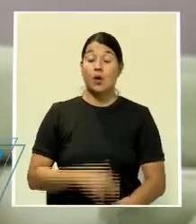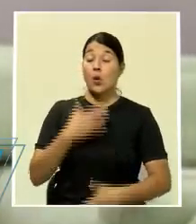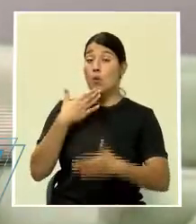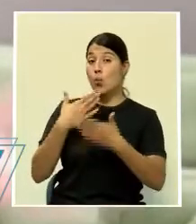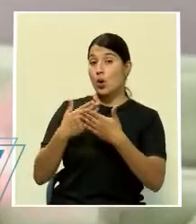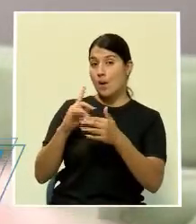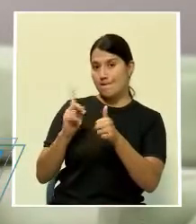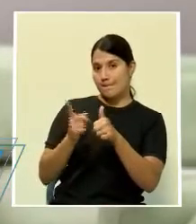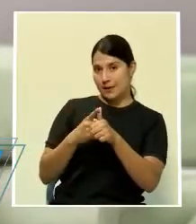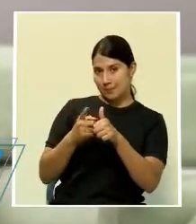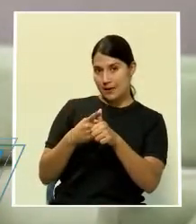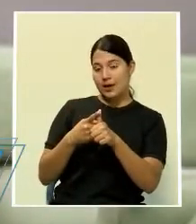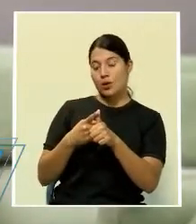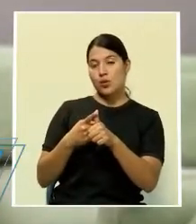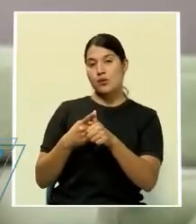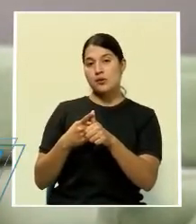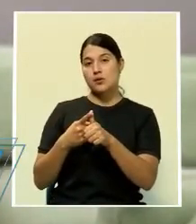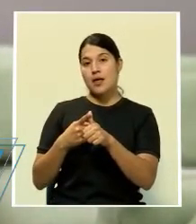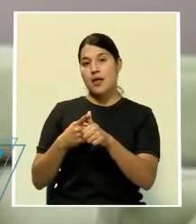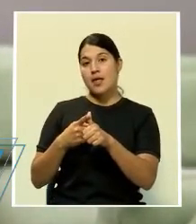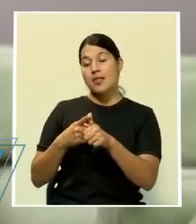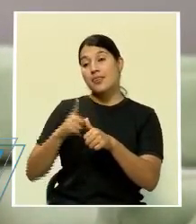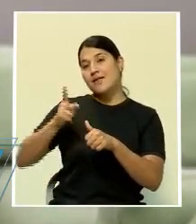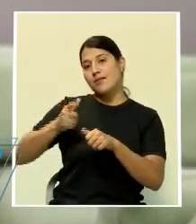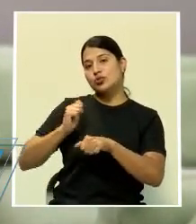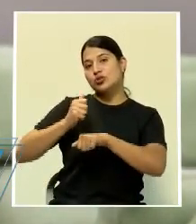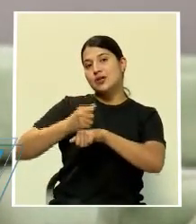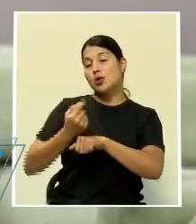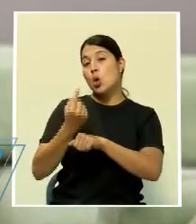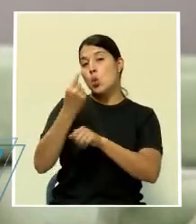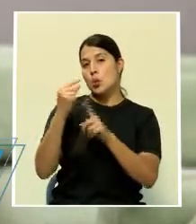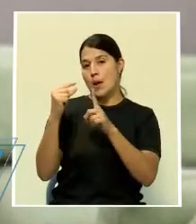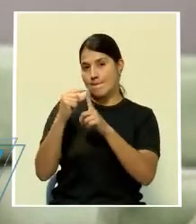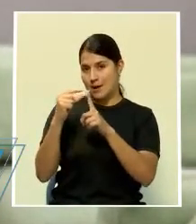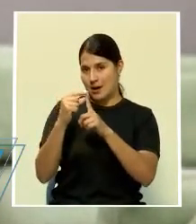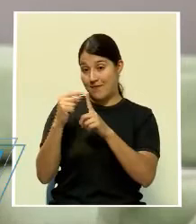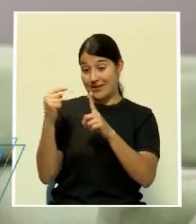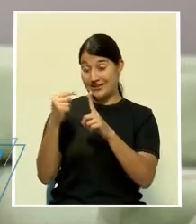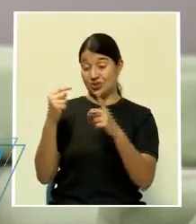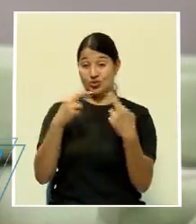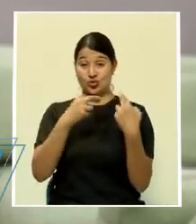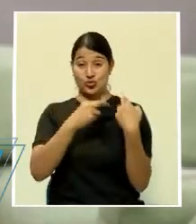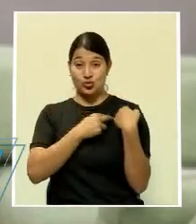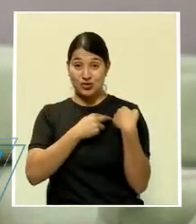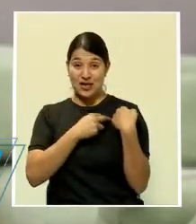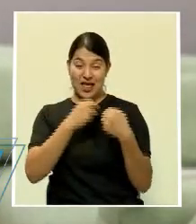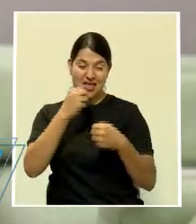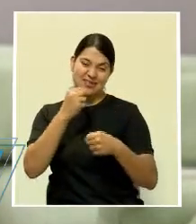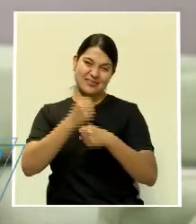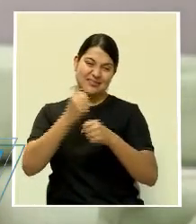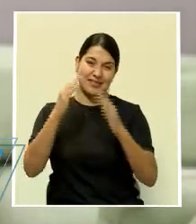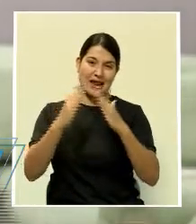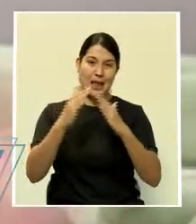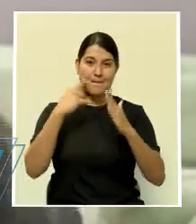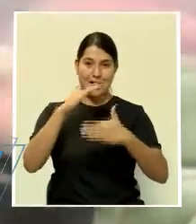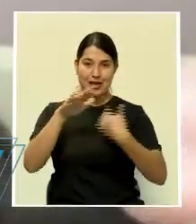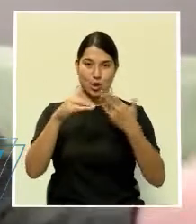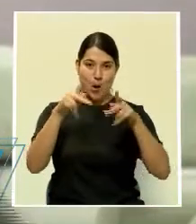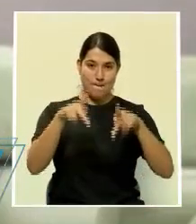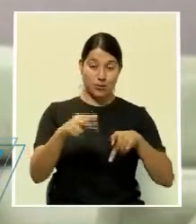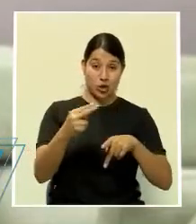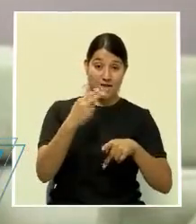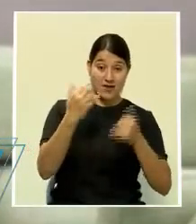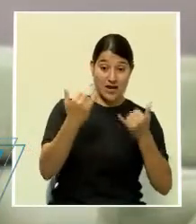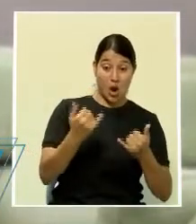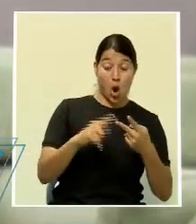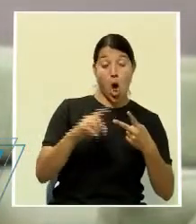Bueno, primero habría que colocar un término, y es una tarea para todos y todas, tanto los televidentes como aquellos que hacen política pública